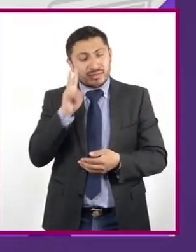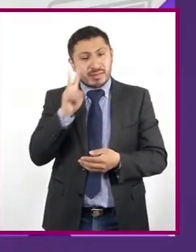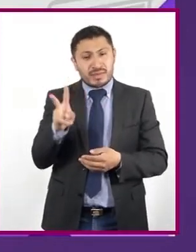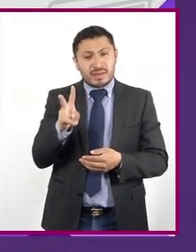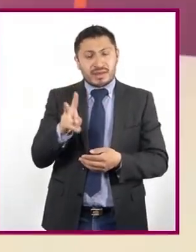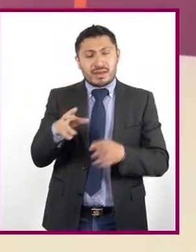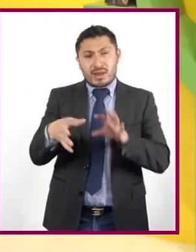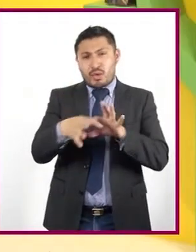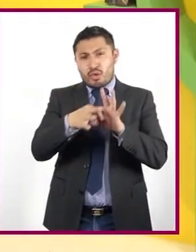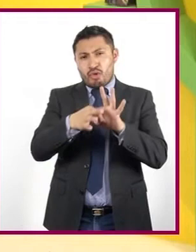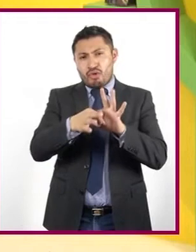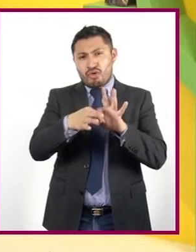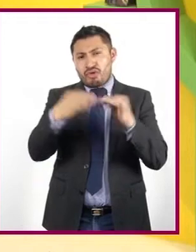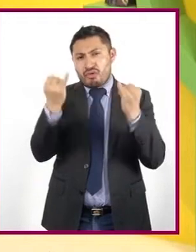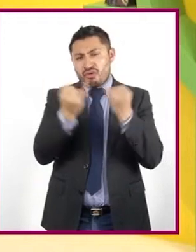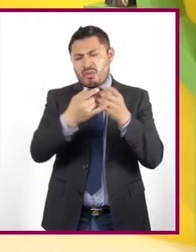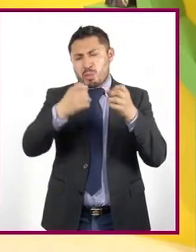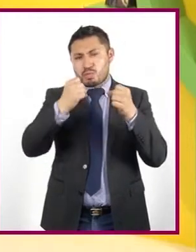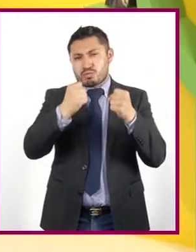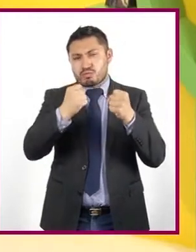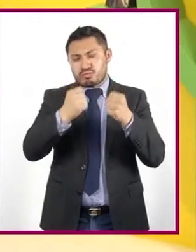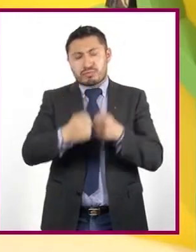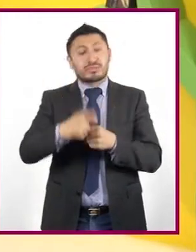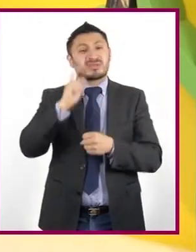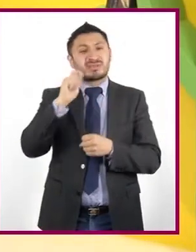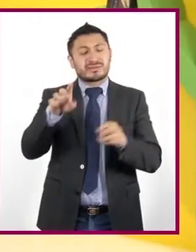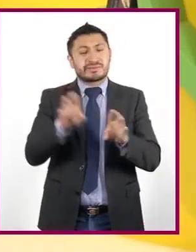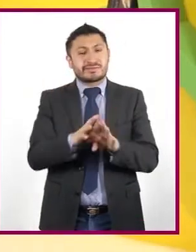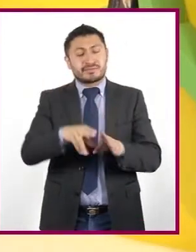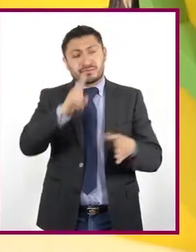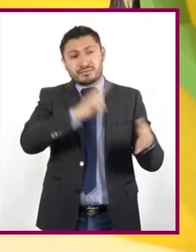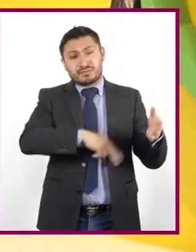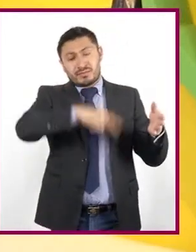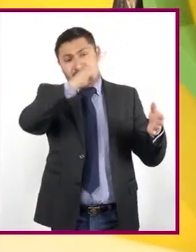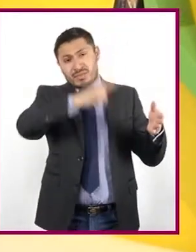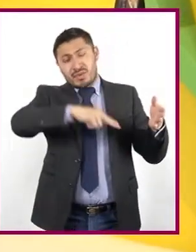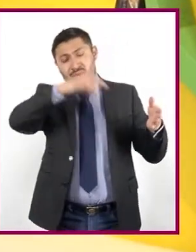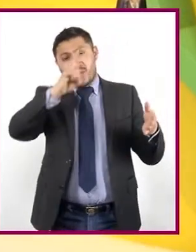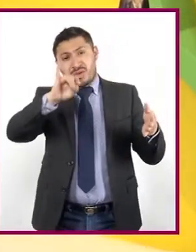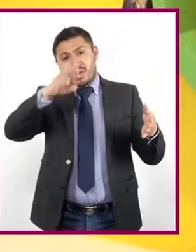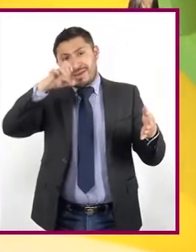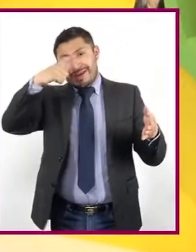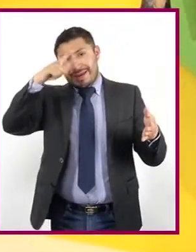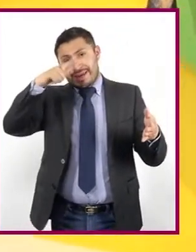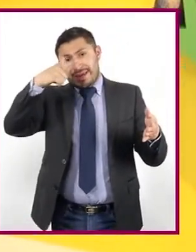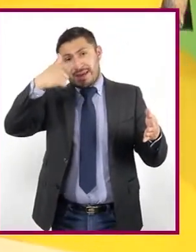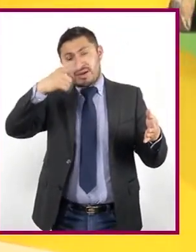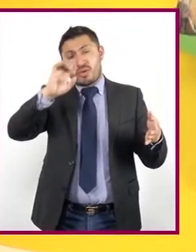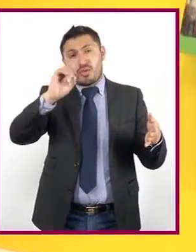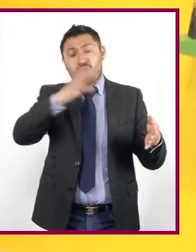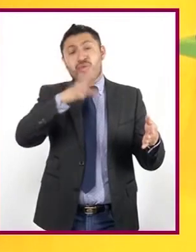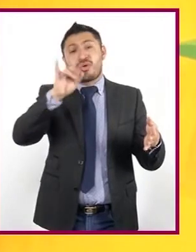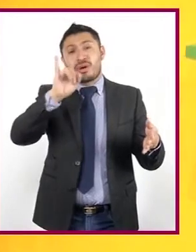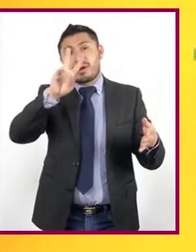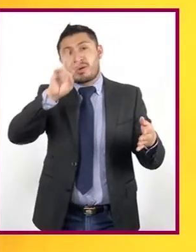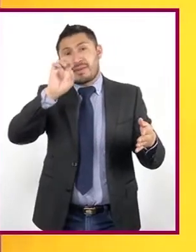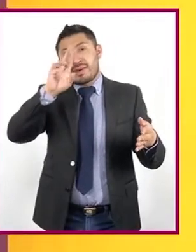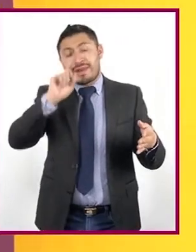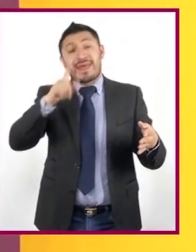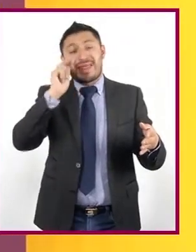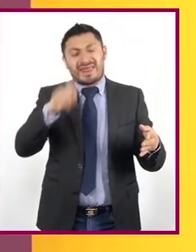fuerza. Se trata de un mural pintado por Diego Rivera, llamado La Unión. El concepto es